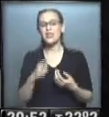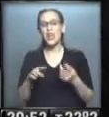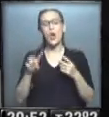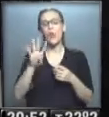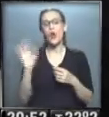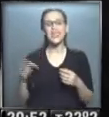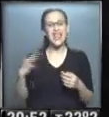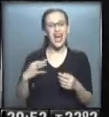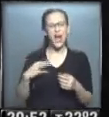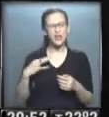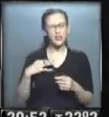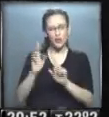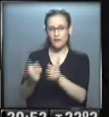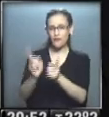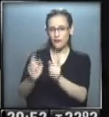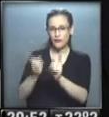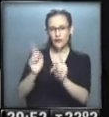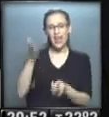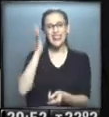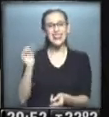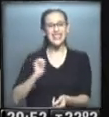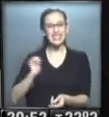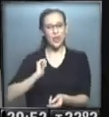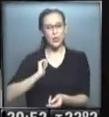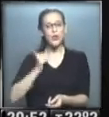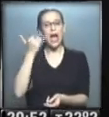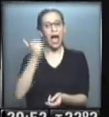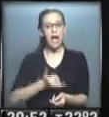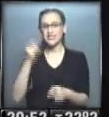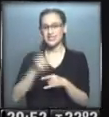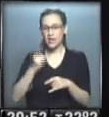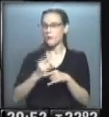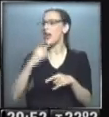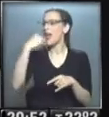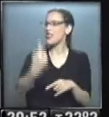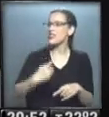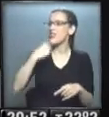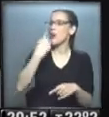dictadura pinochetista tuvo en los medios de comunicación. Permanentemente entrevistas,